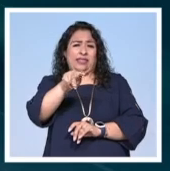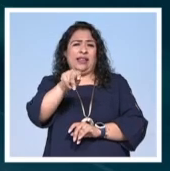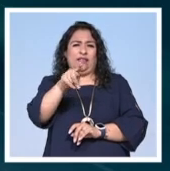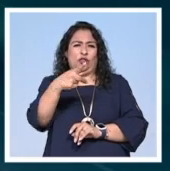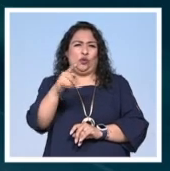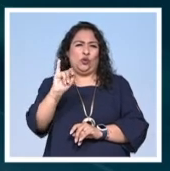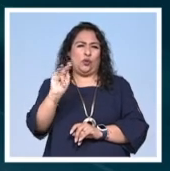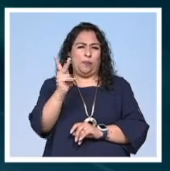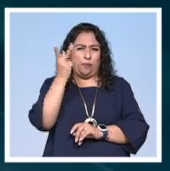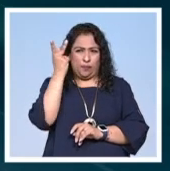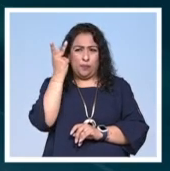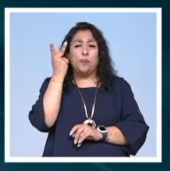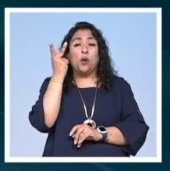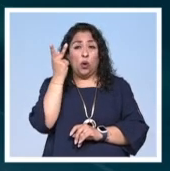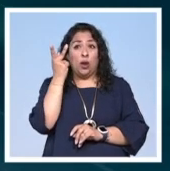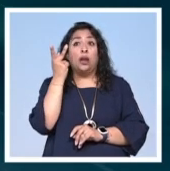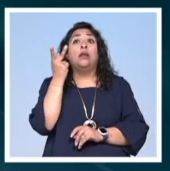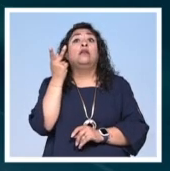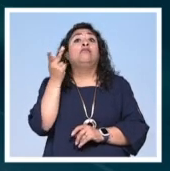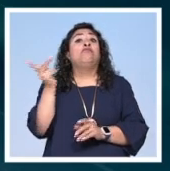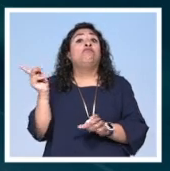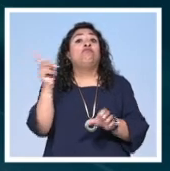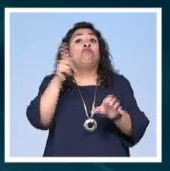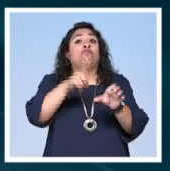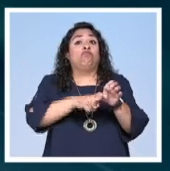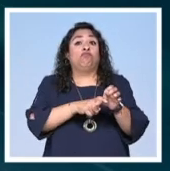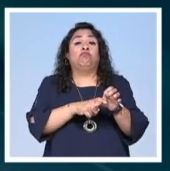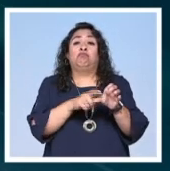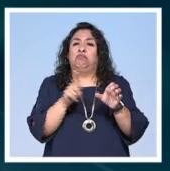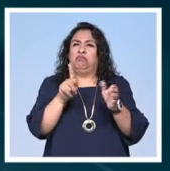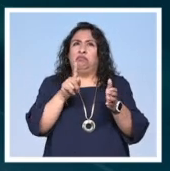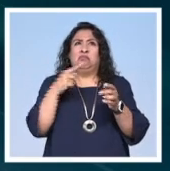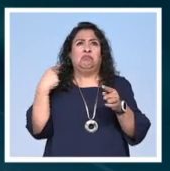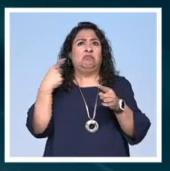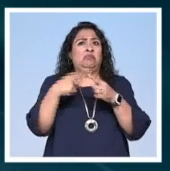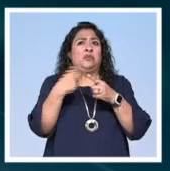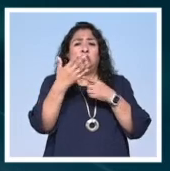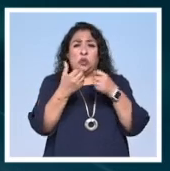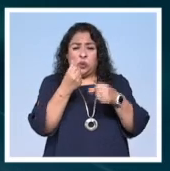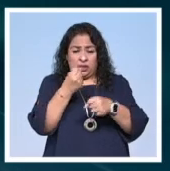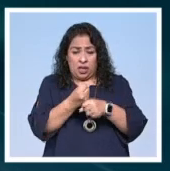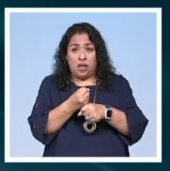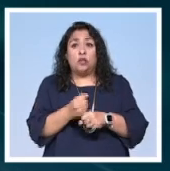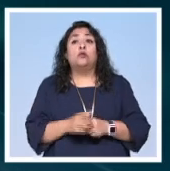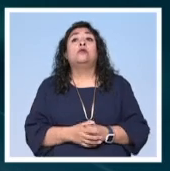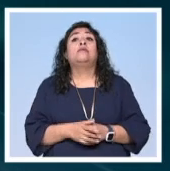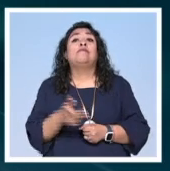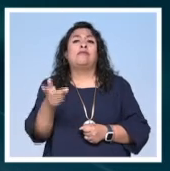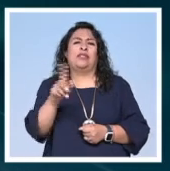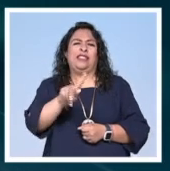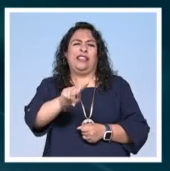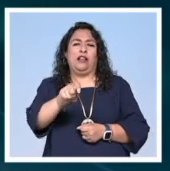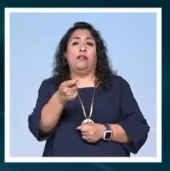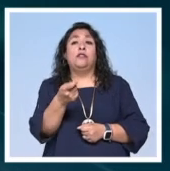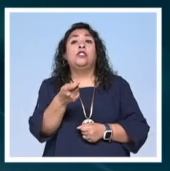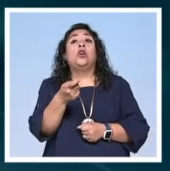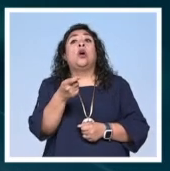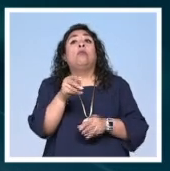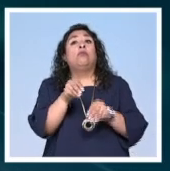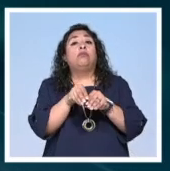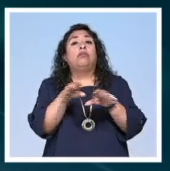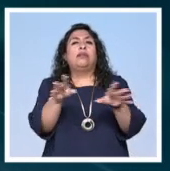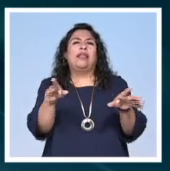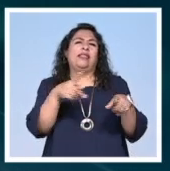del Instituto Politécnico Nacional y quien formó parte de la misma durante 50 años la emisora anunció la retransmisión